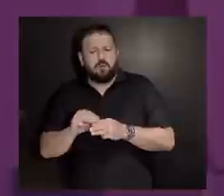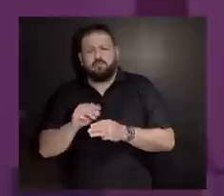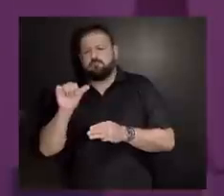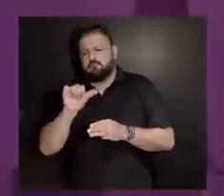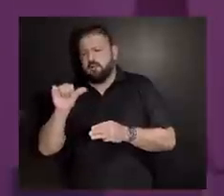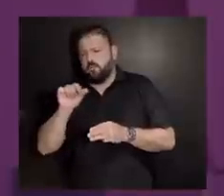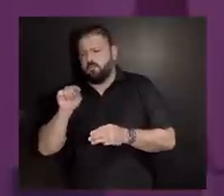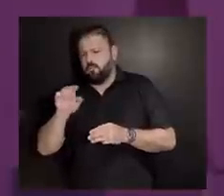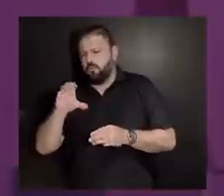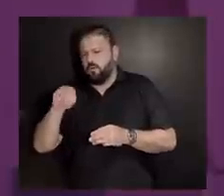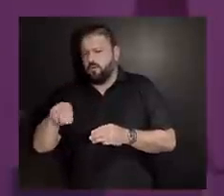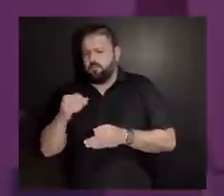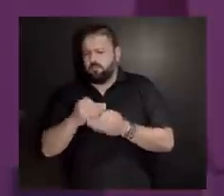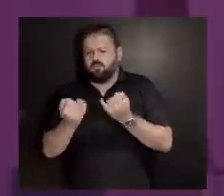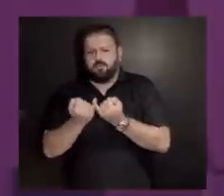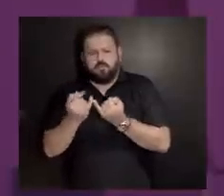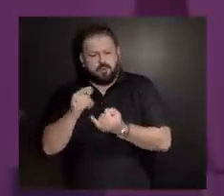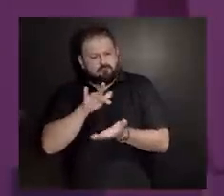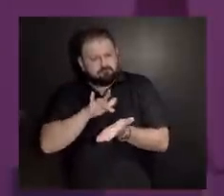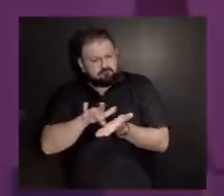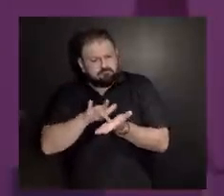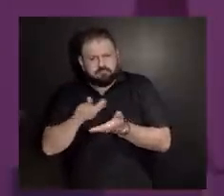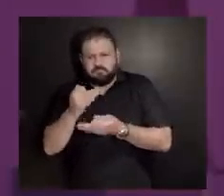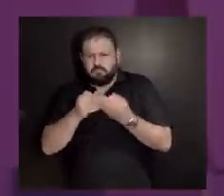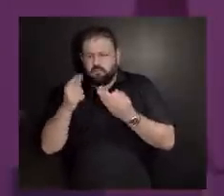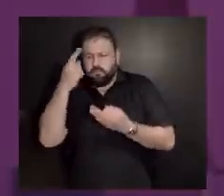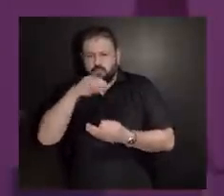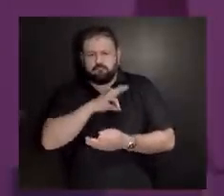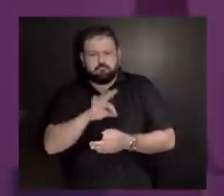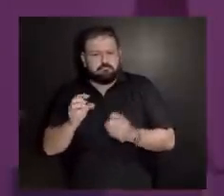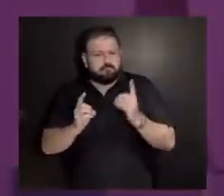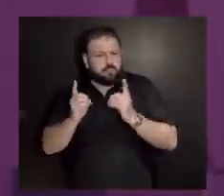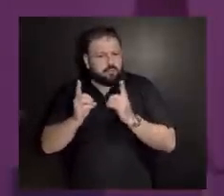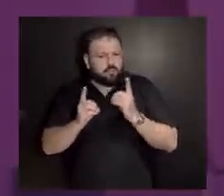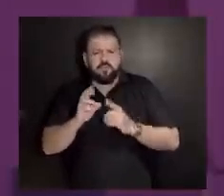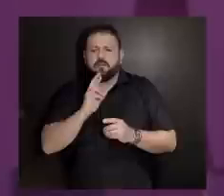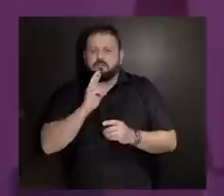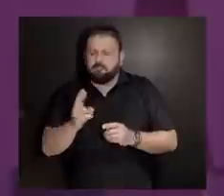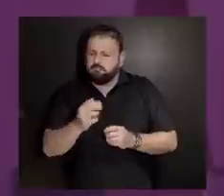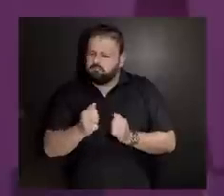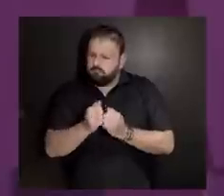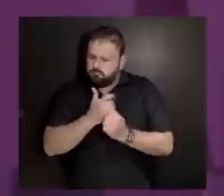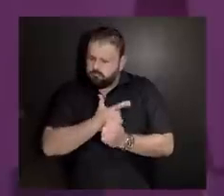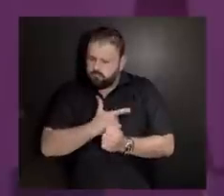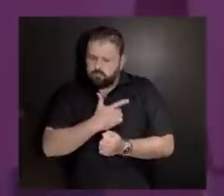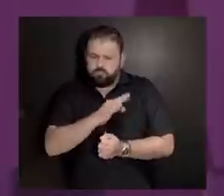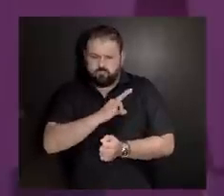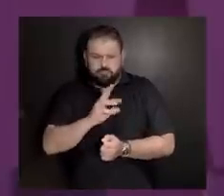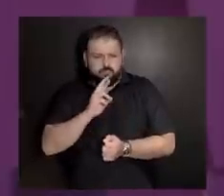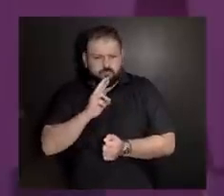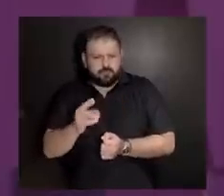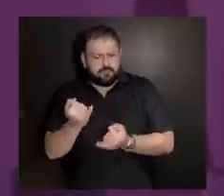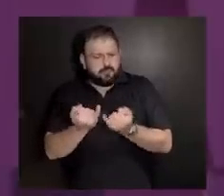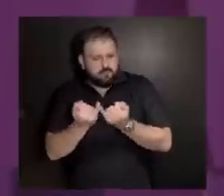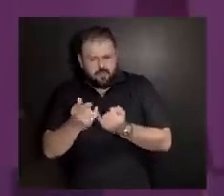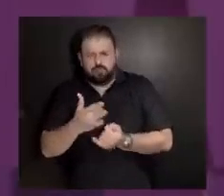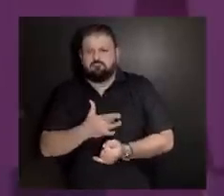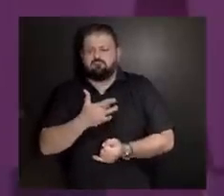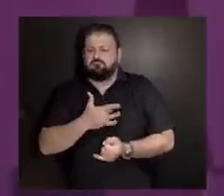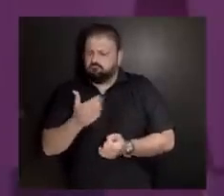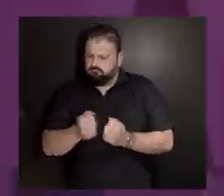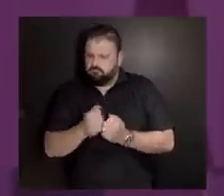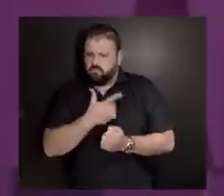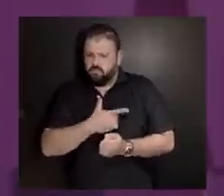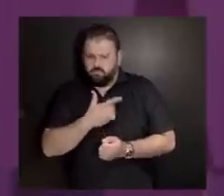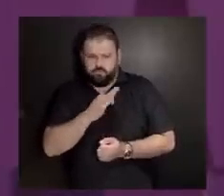mundo.morado@omnilife.com. Ahí vamos a apoyarte siempre con la mejor respuesta para cualquiera de tus dudas, comentarios, cualquier situación que tú nos quieras exponer ahí. Con todo gusto